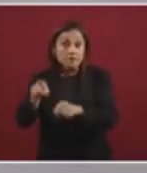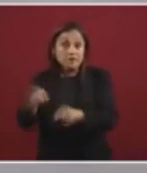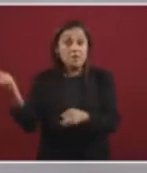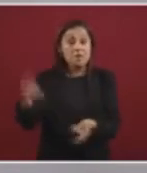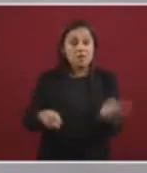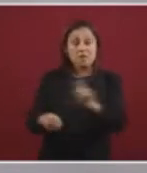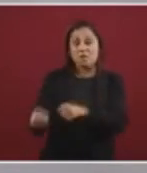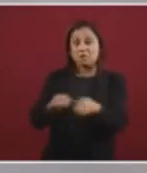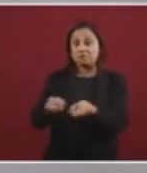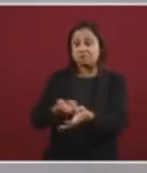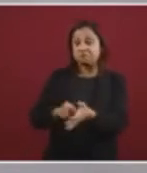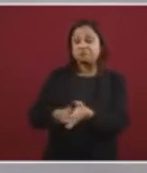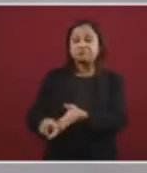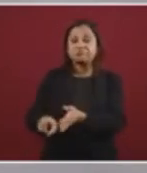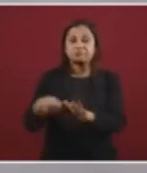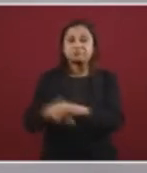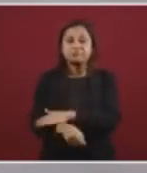Pero nunca, jamás,